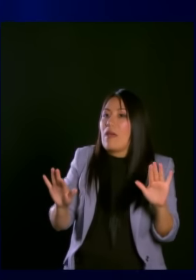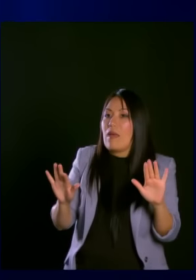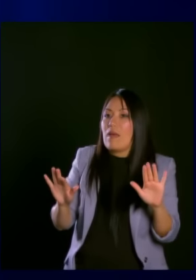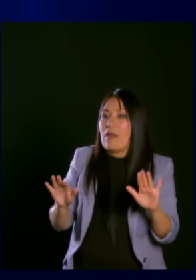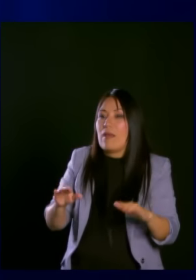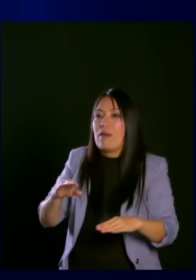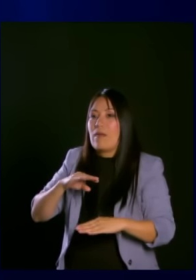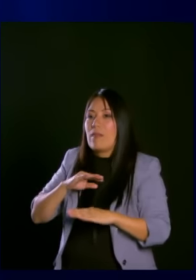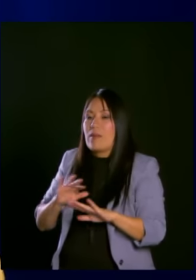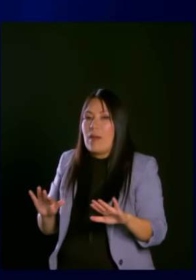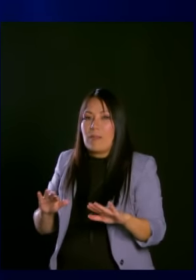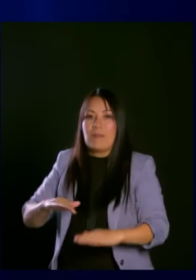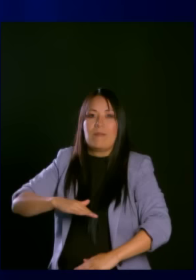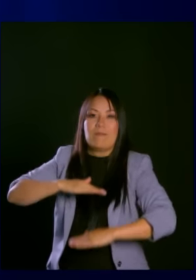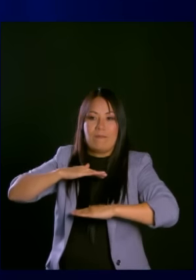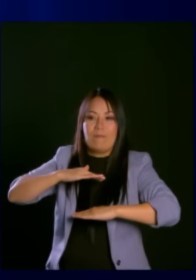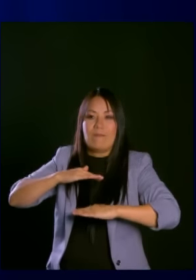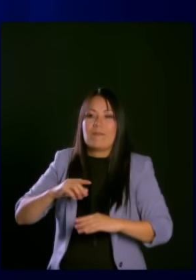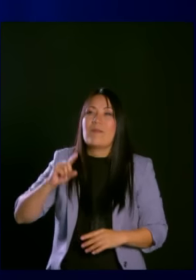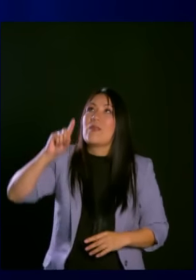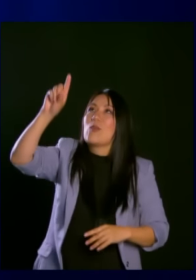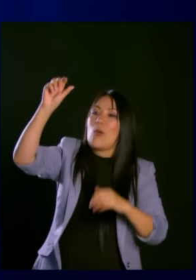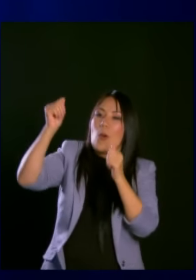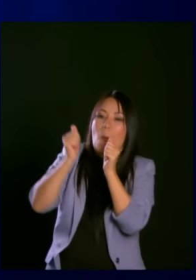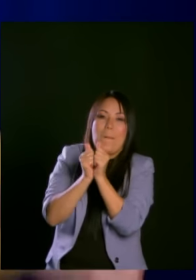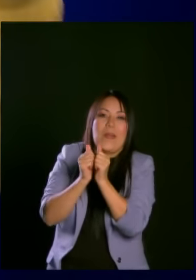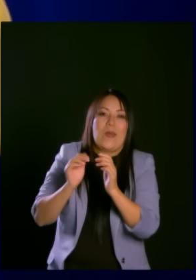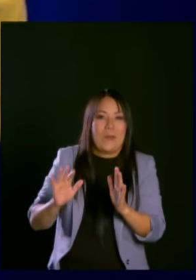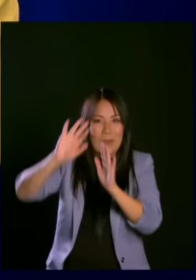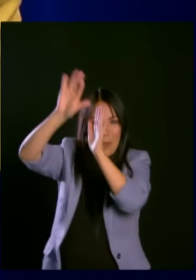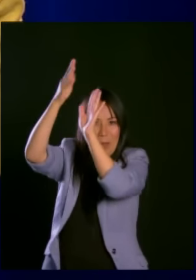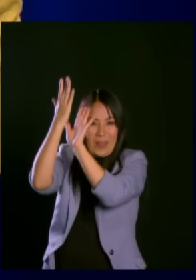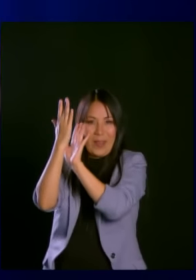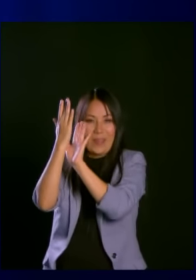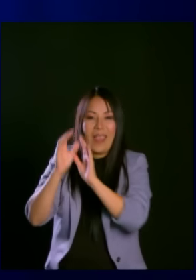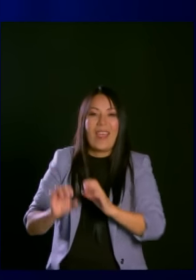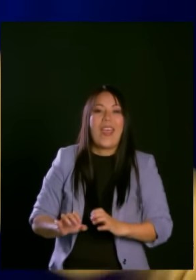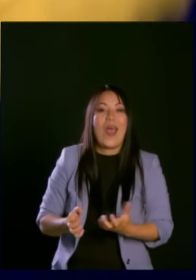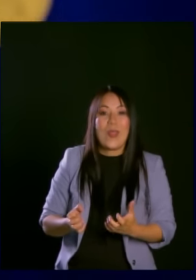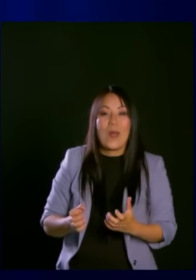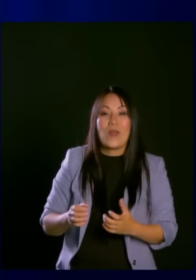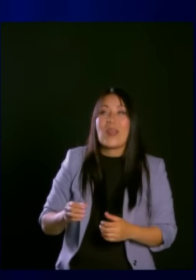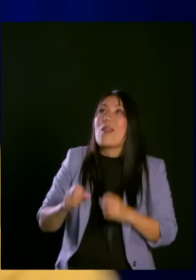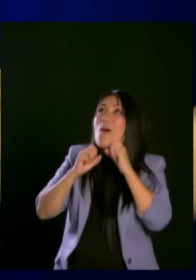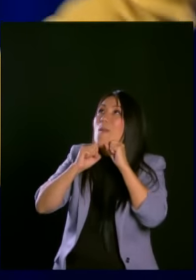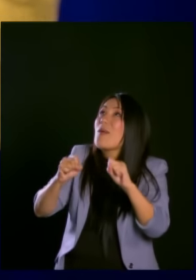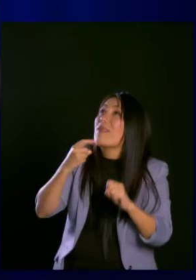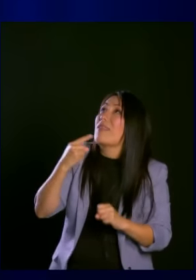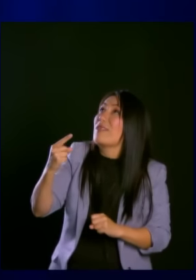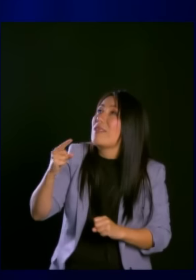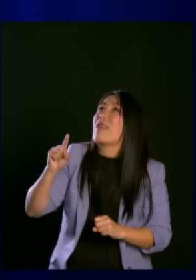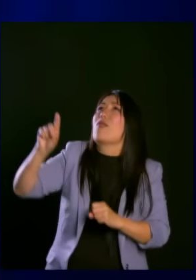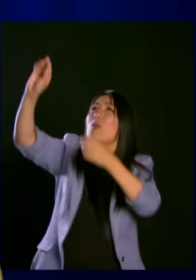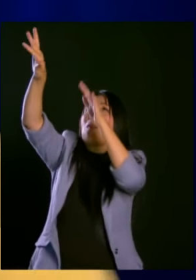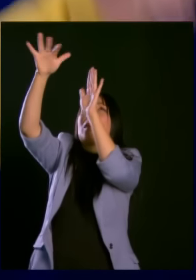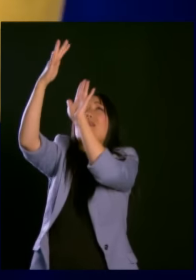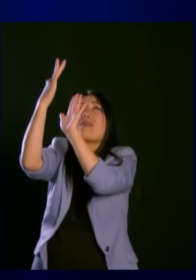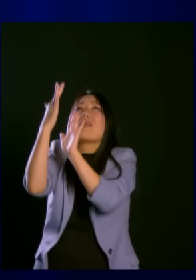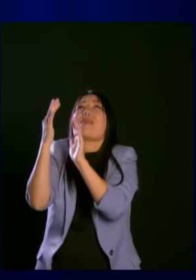verdad. Que te vinieras conmigo. Y Moisés respondió: si tu presencia no ha de ir